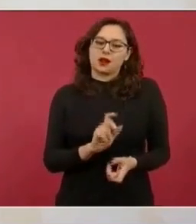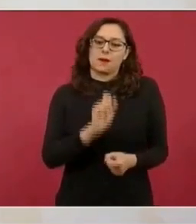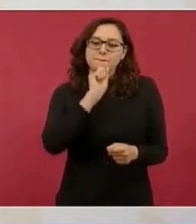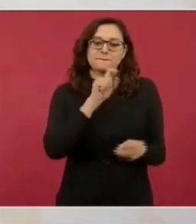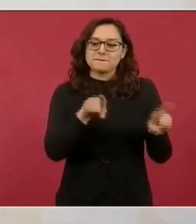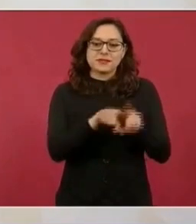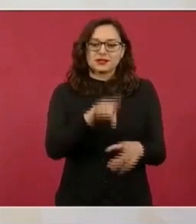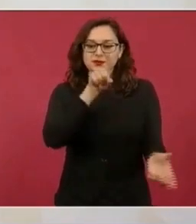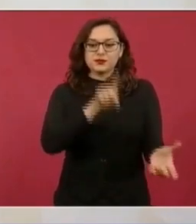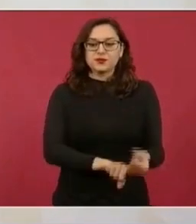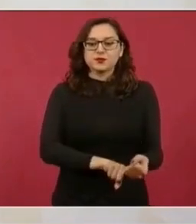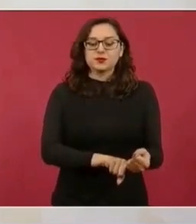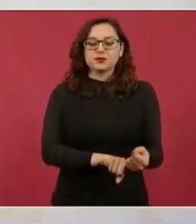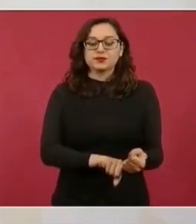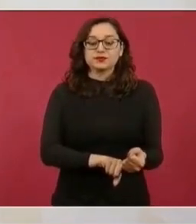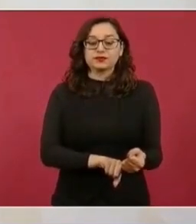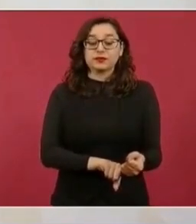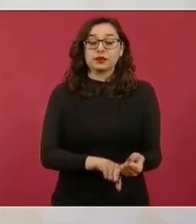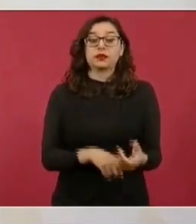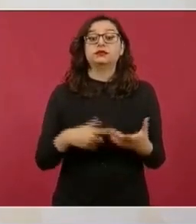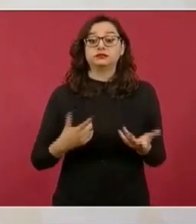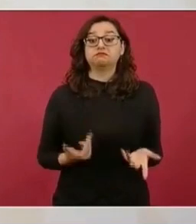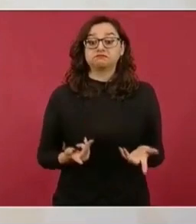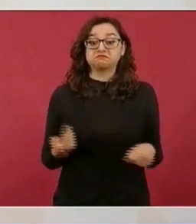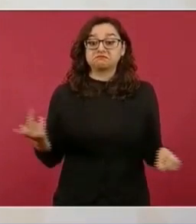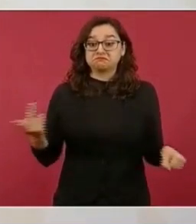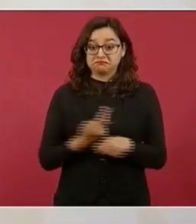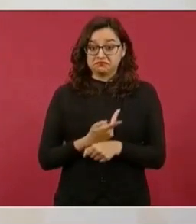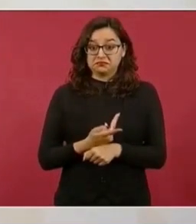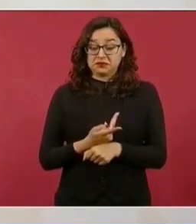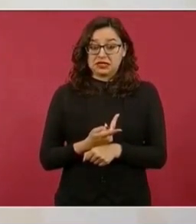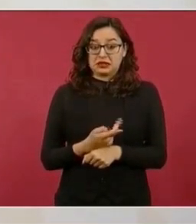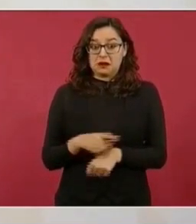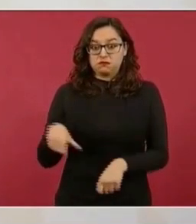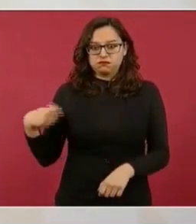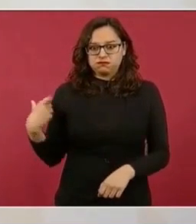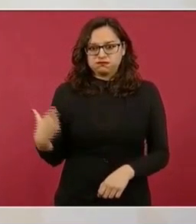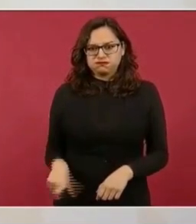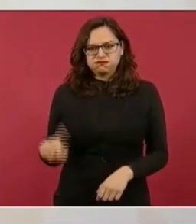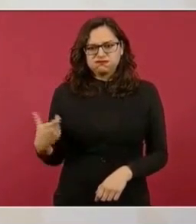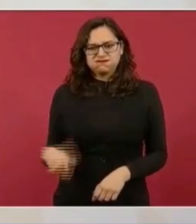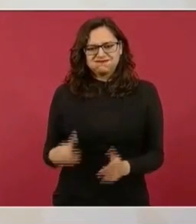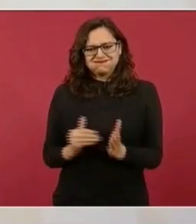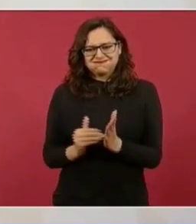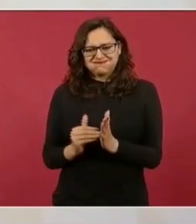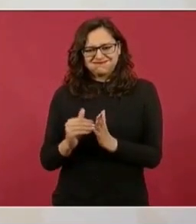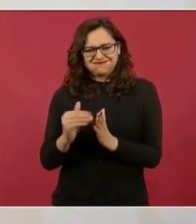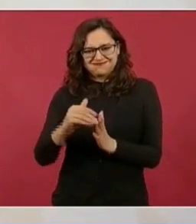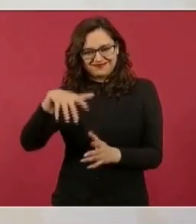Pero por eso mismo, quizá, ganan mucho más.